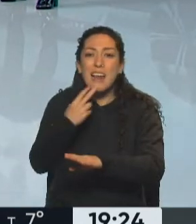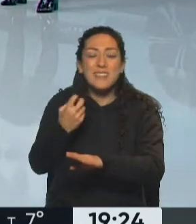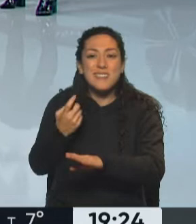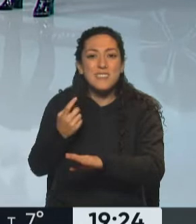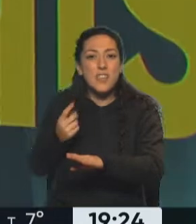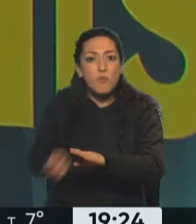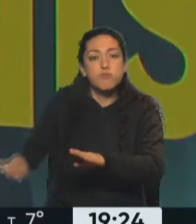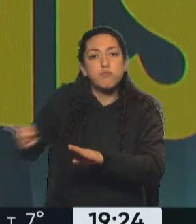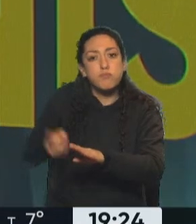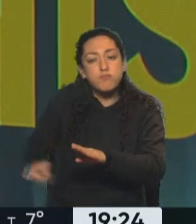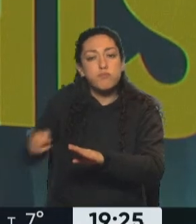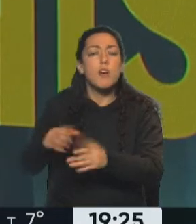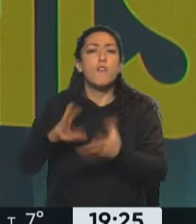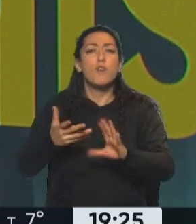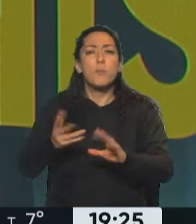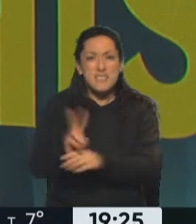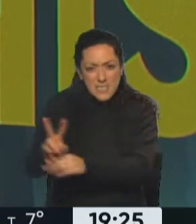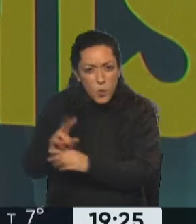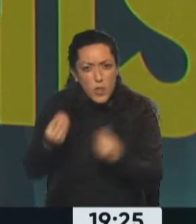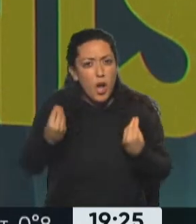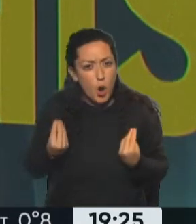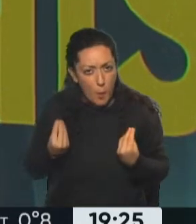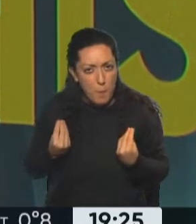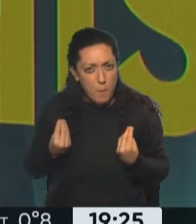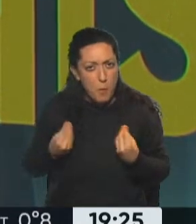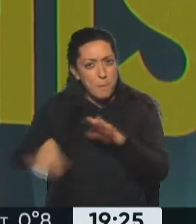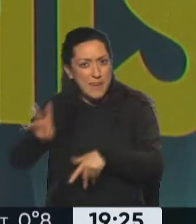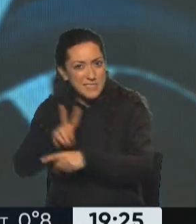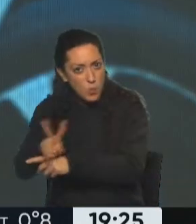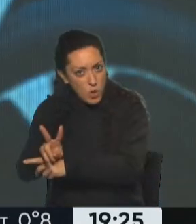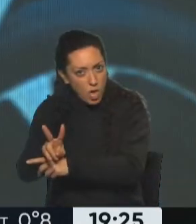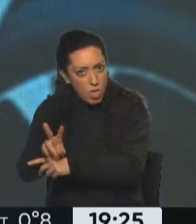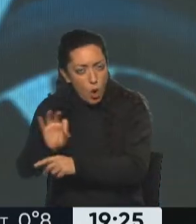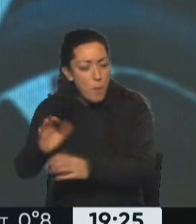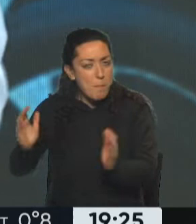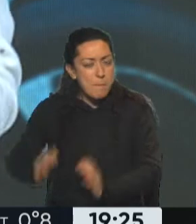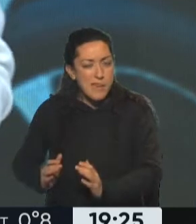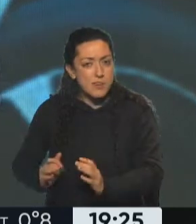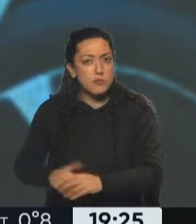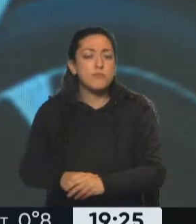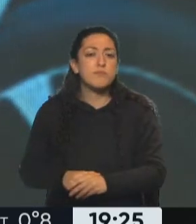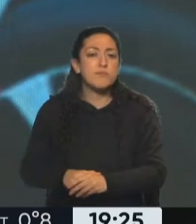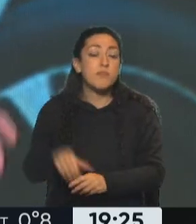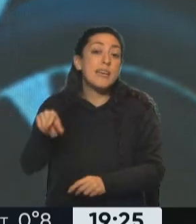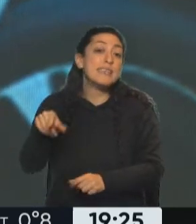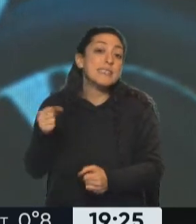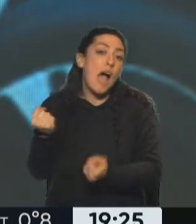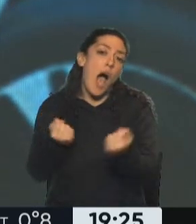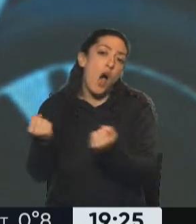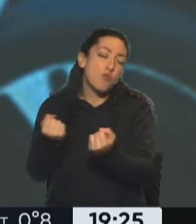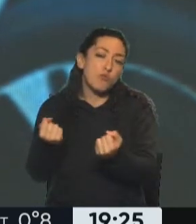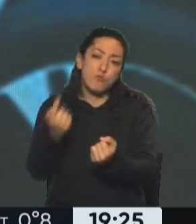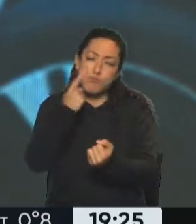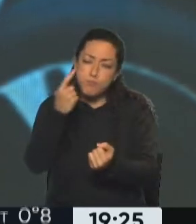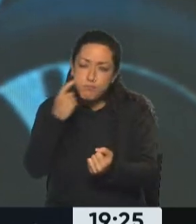el auto. ¿Qué pasa con el tema de la seguridad, Irina? ¿Son más seguros? Son más, o en no este caso, es un auto que está lleno de seguridad,